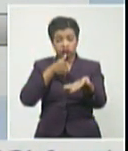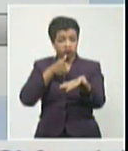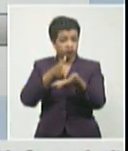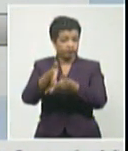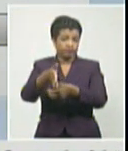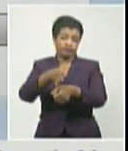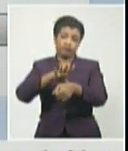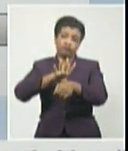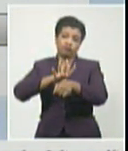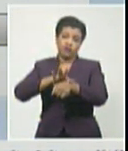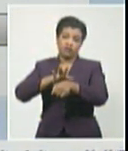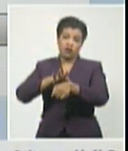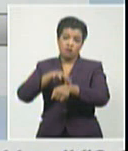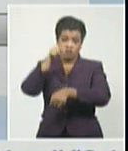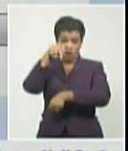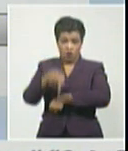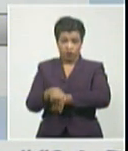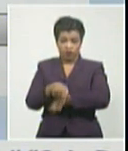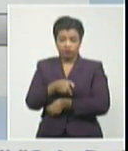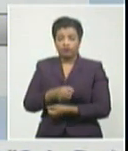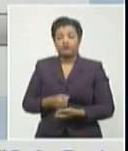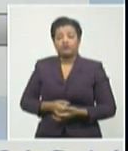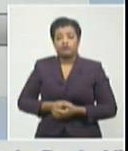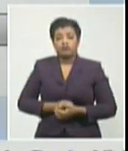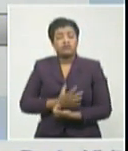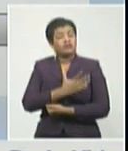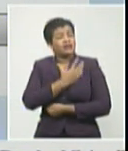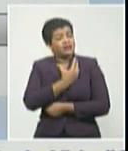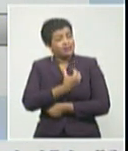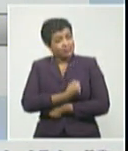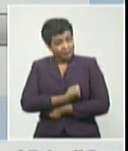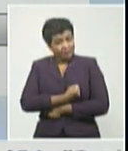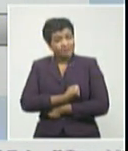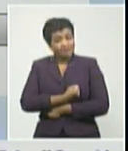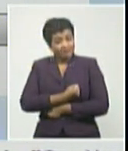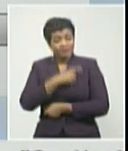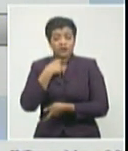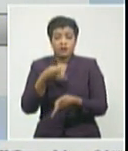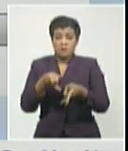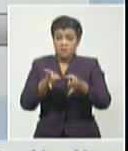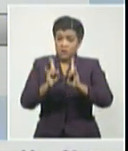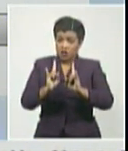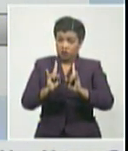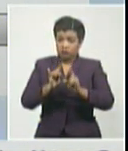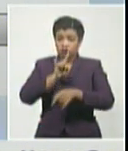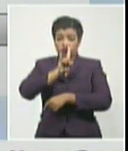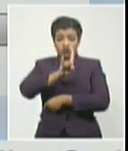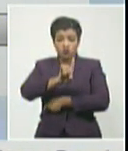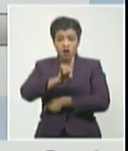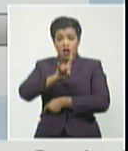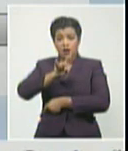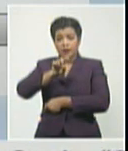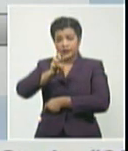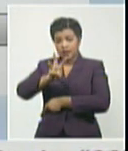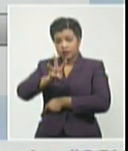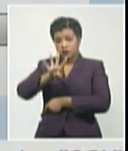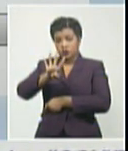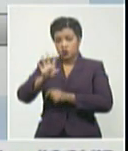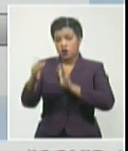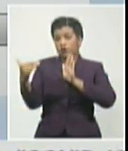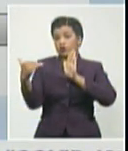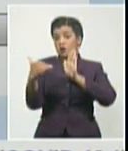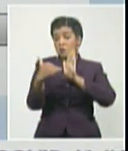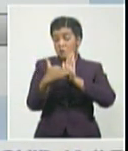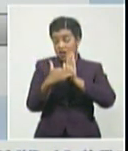al día de hoy lamentablemente fallecieron 934 mil